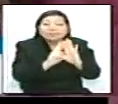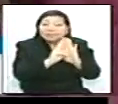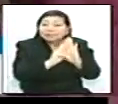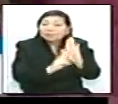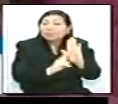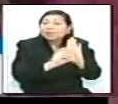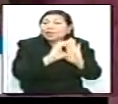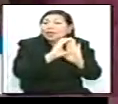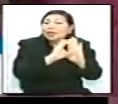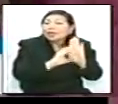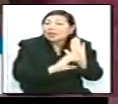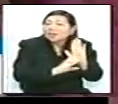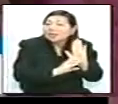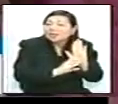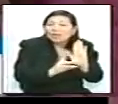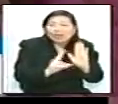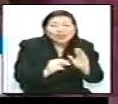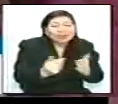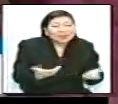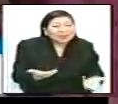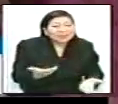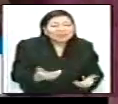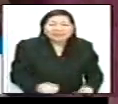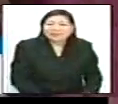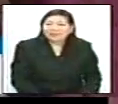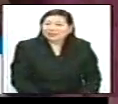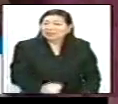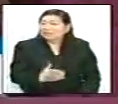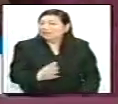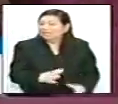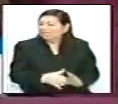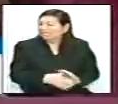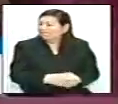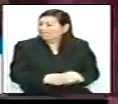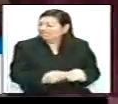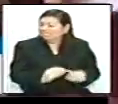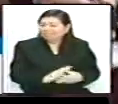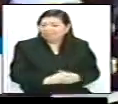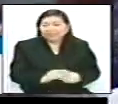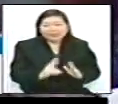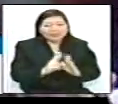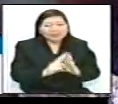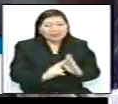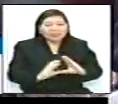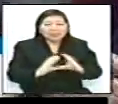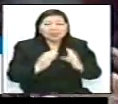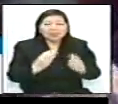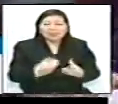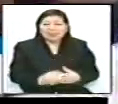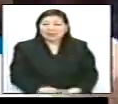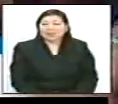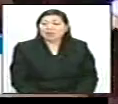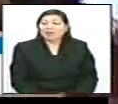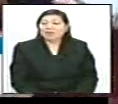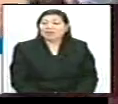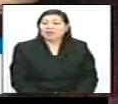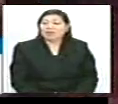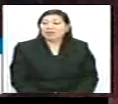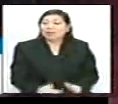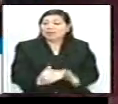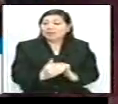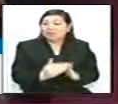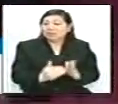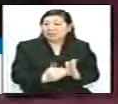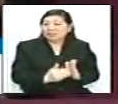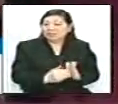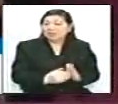del Congreso, señores congresistas. No se trata acá de lo que haya pasado alguna vez en la historia. Y el reglamento del Congreso, en su artículo